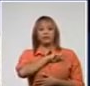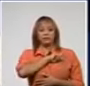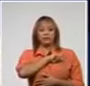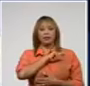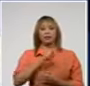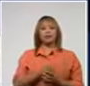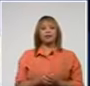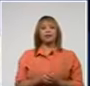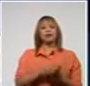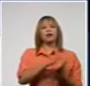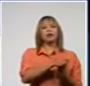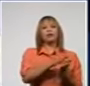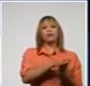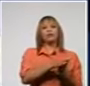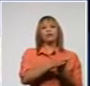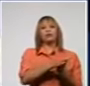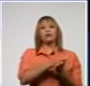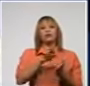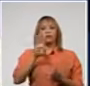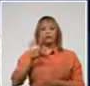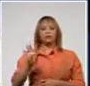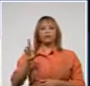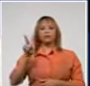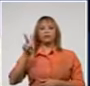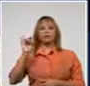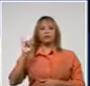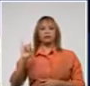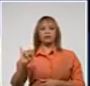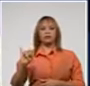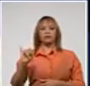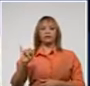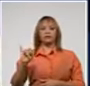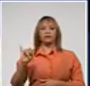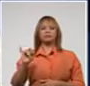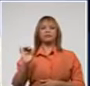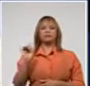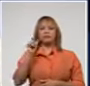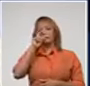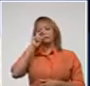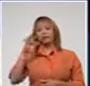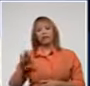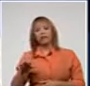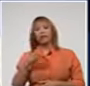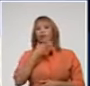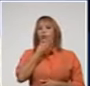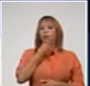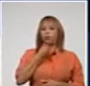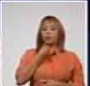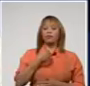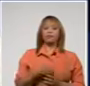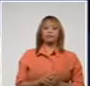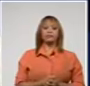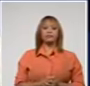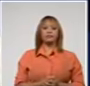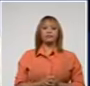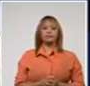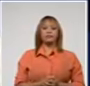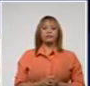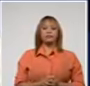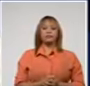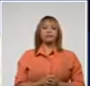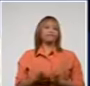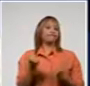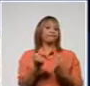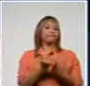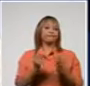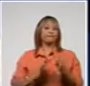se acumulan 426 niños, jóvenes que se diagnostican con la COVID